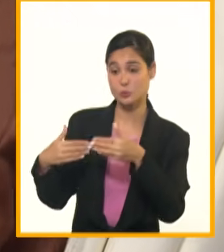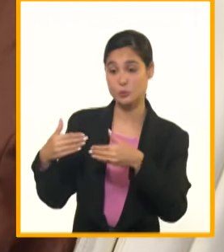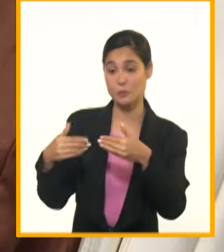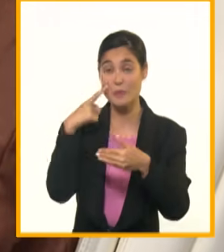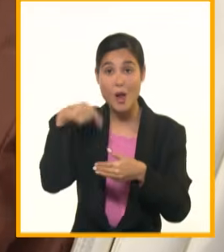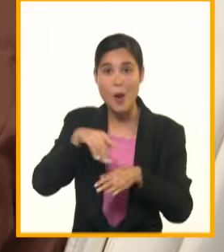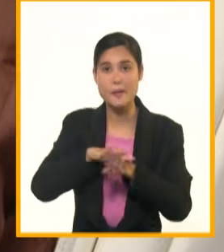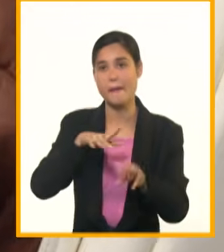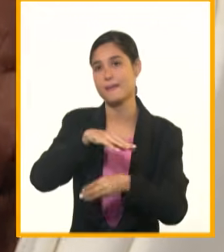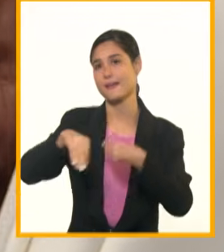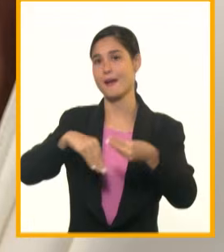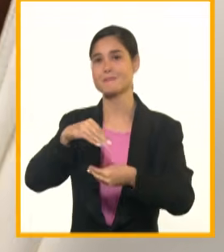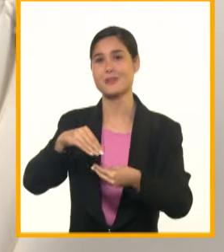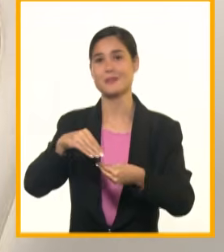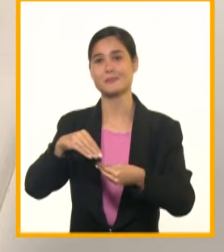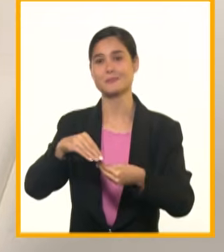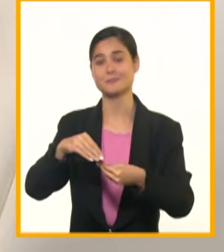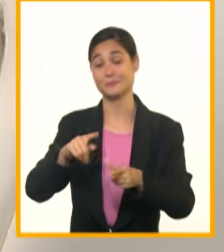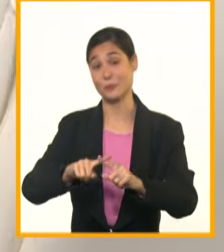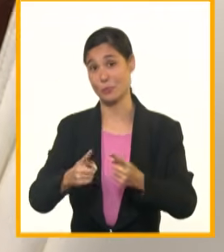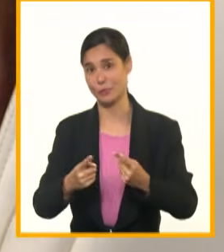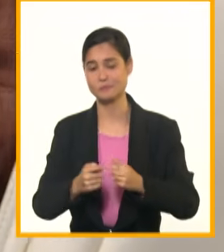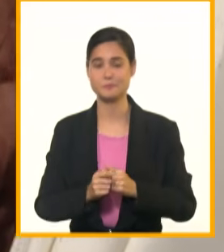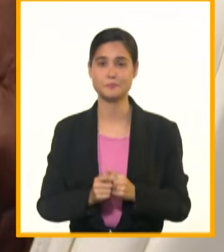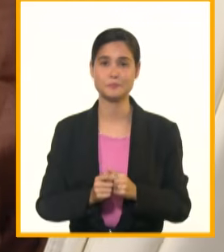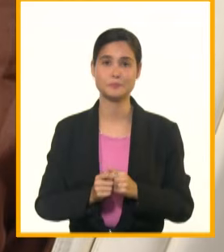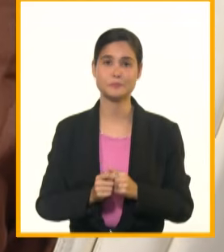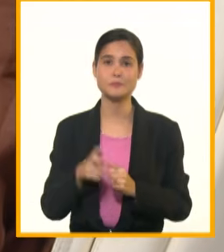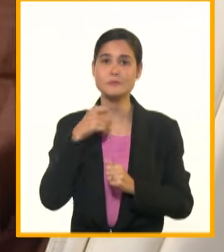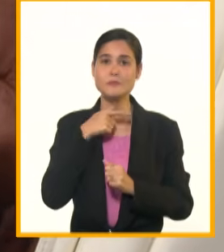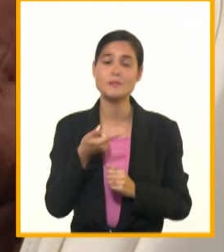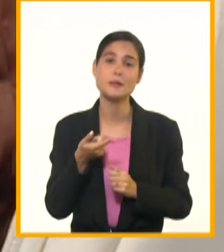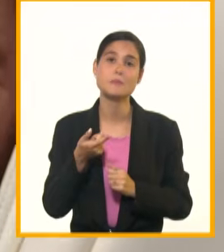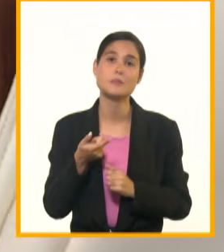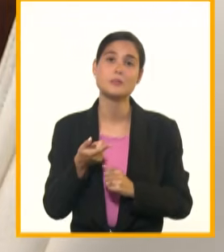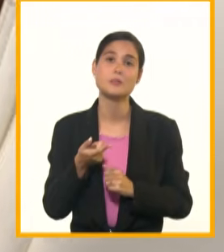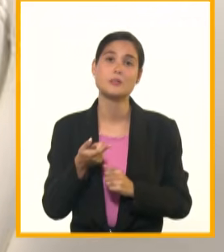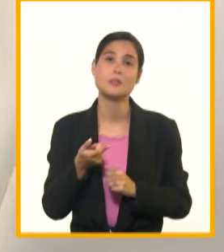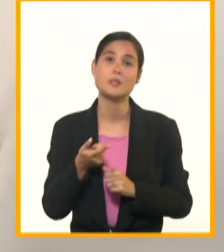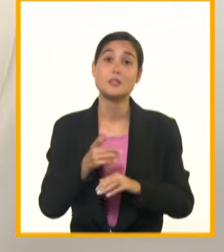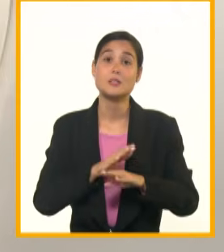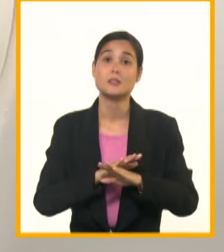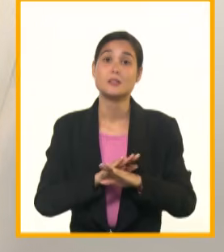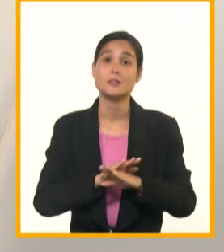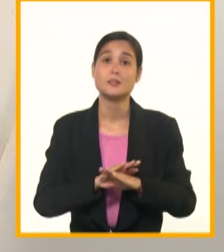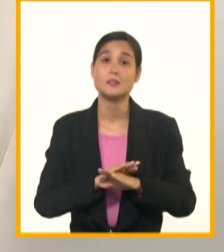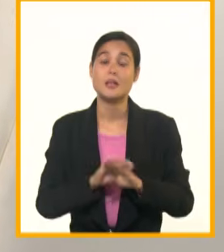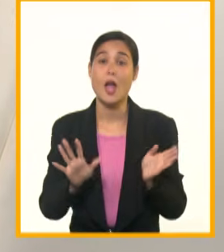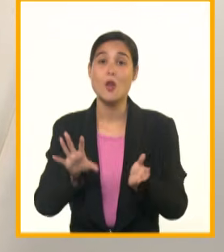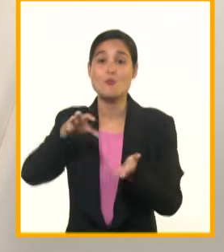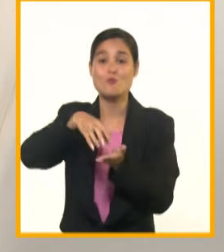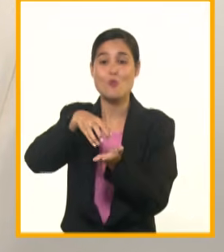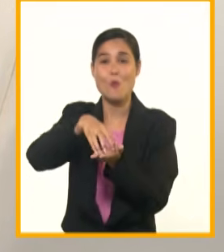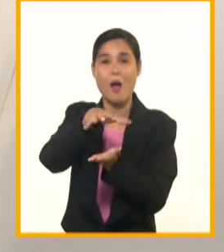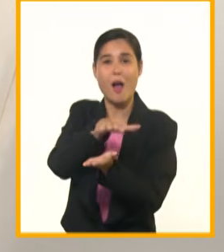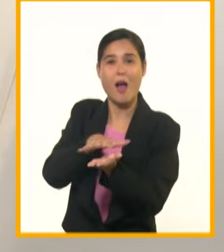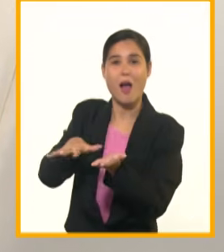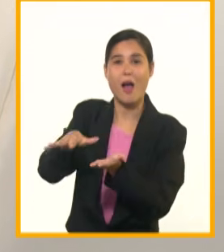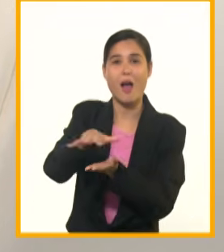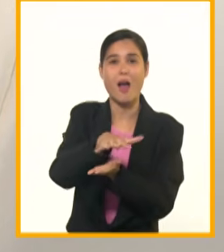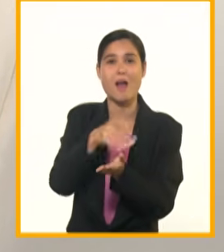su panorama industrial cuando se funda la zona industrial o la zona especial